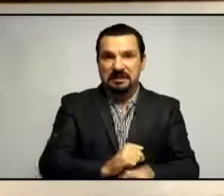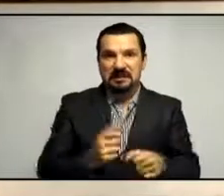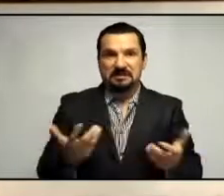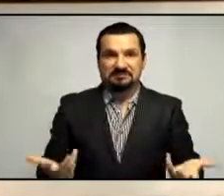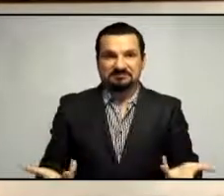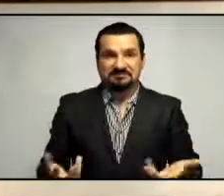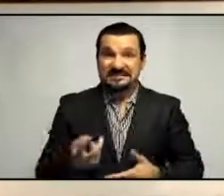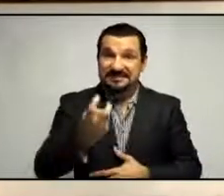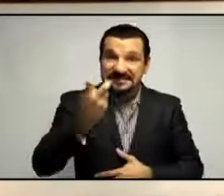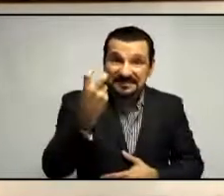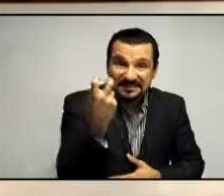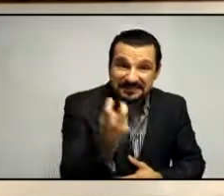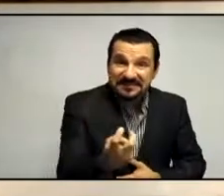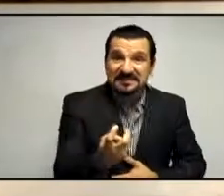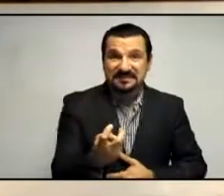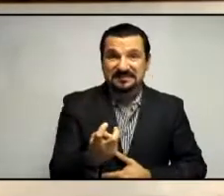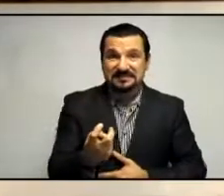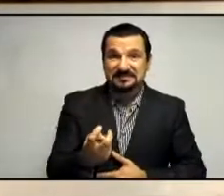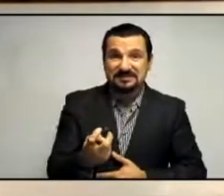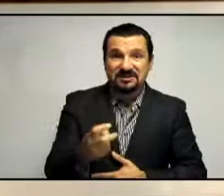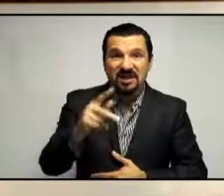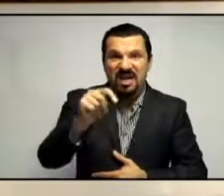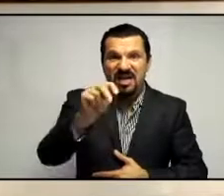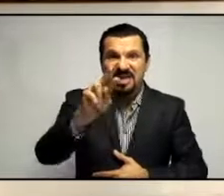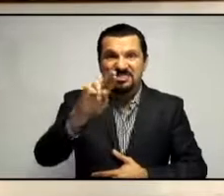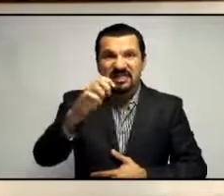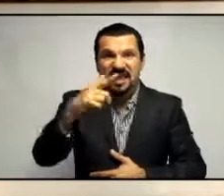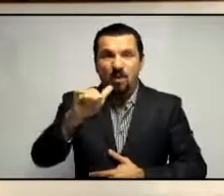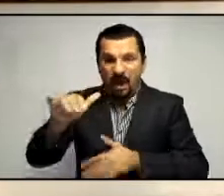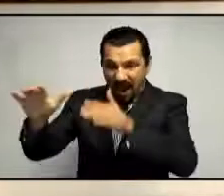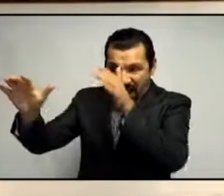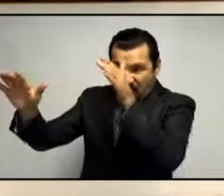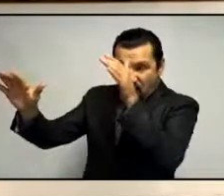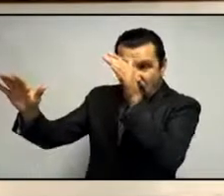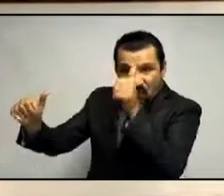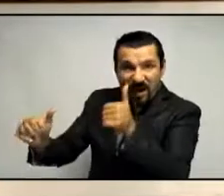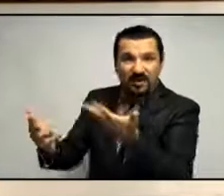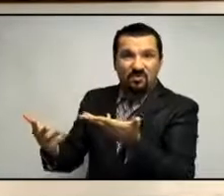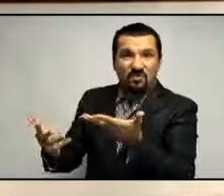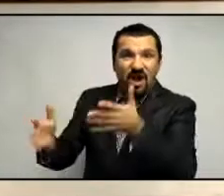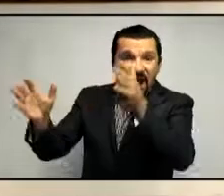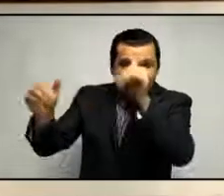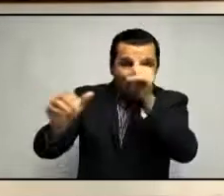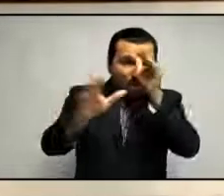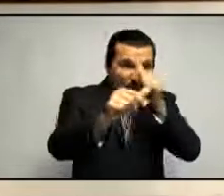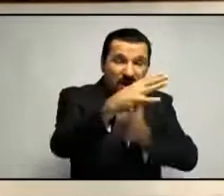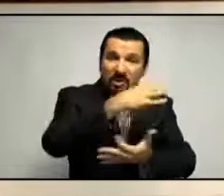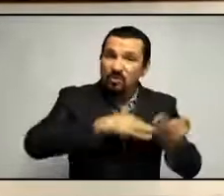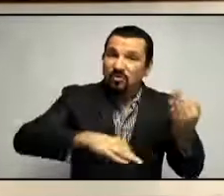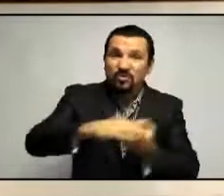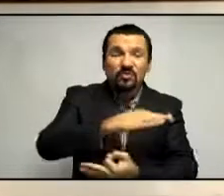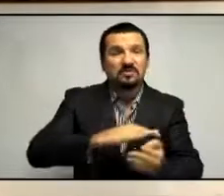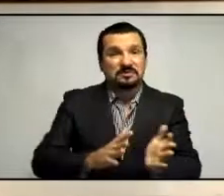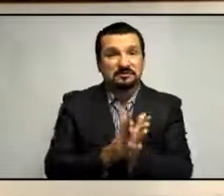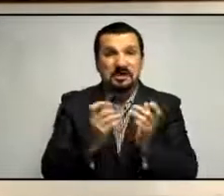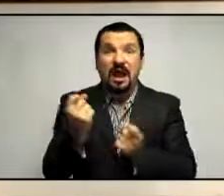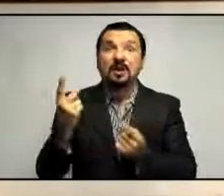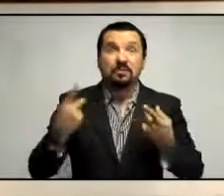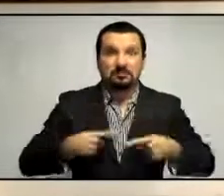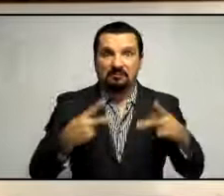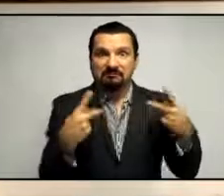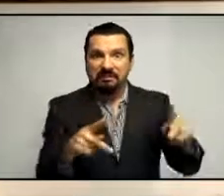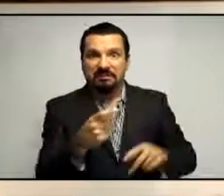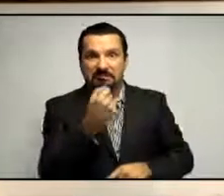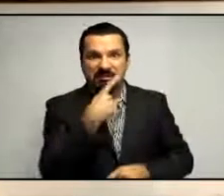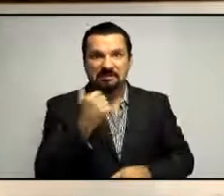A eso me refiero con lo de la tregua. Hagamos una tregua, ya que hay algunos vendedores